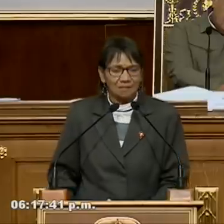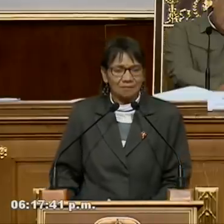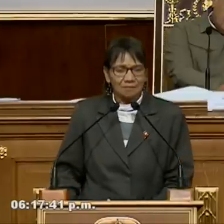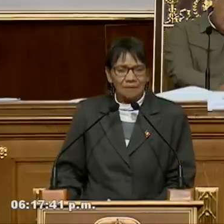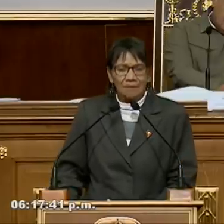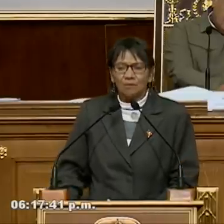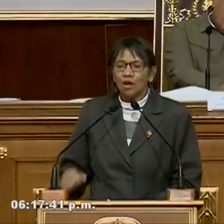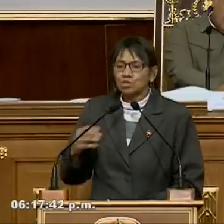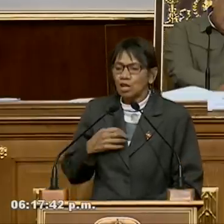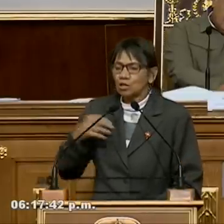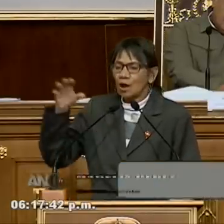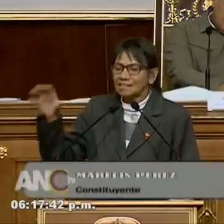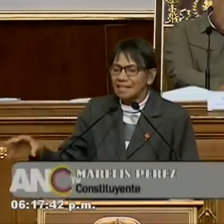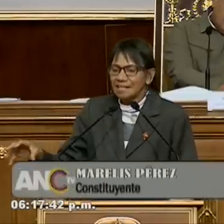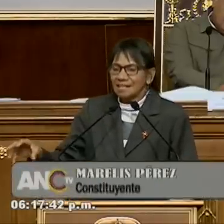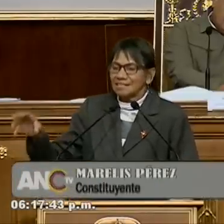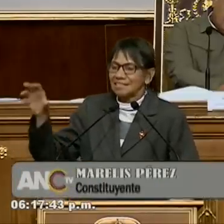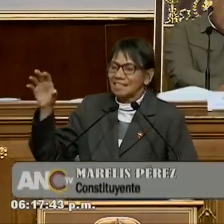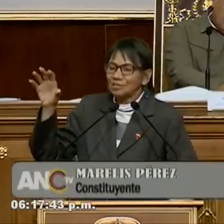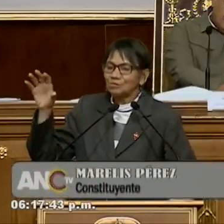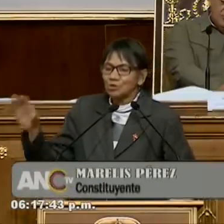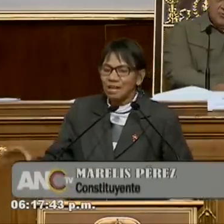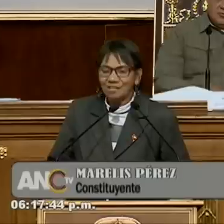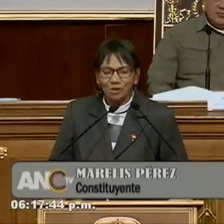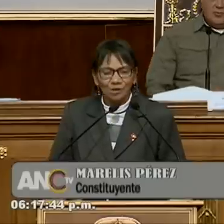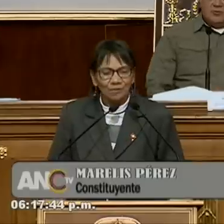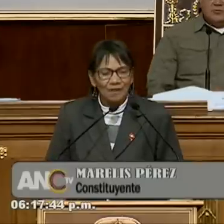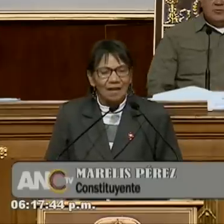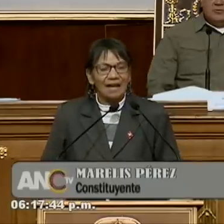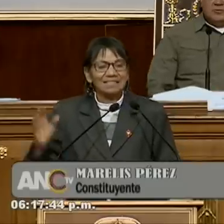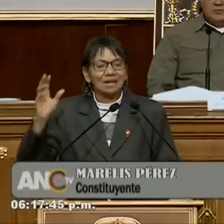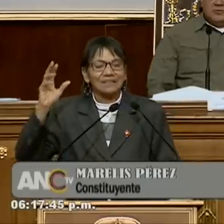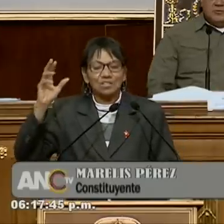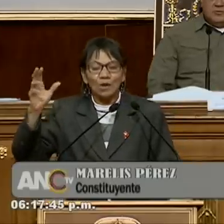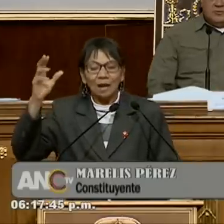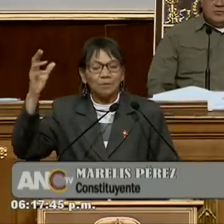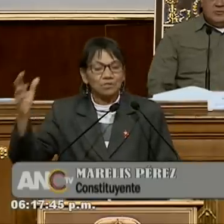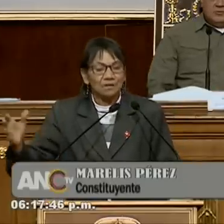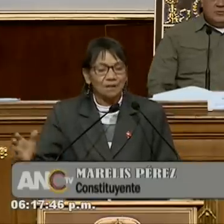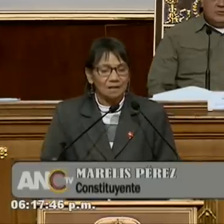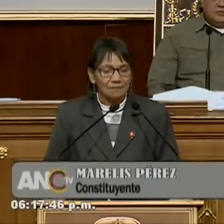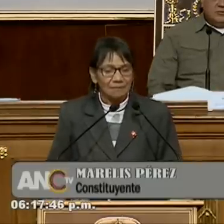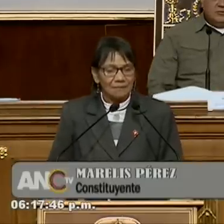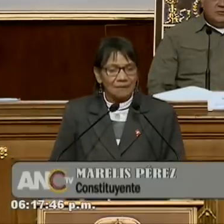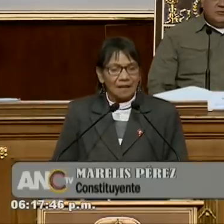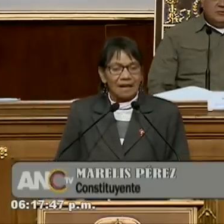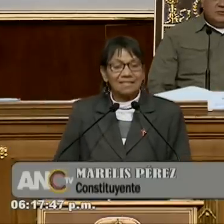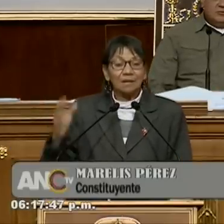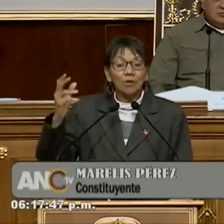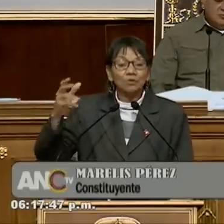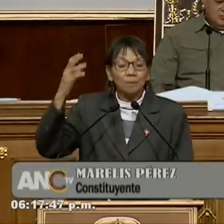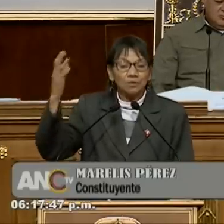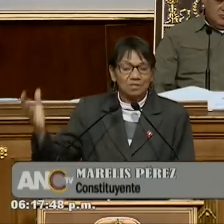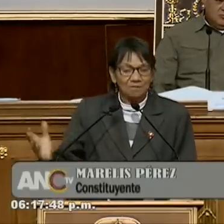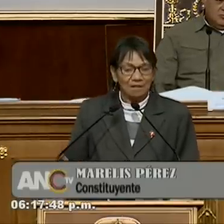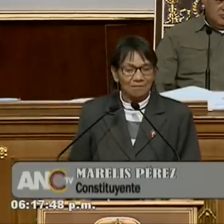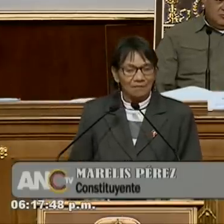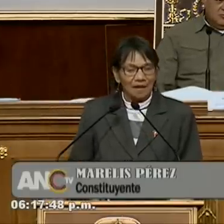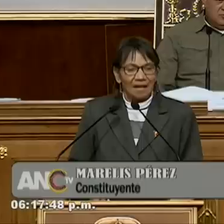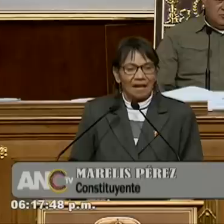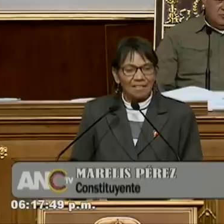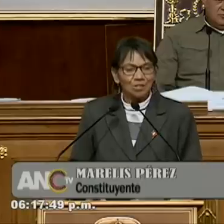democrática. Nosotros aquí se está construyendo esa Venezuela posible, ese mundo